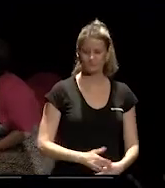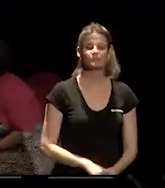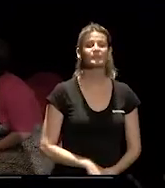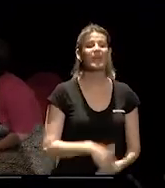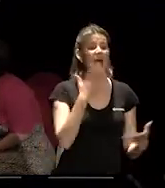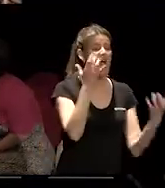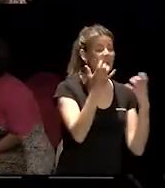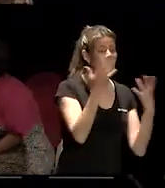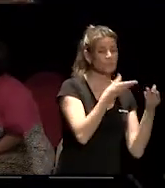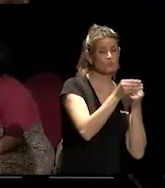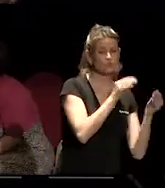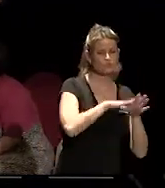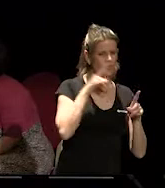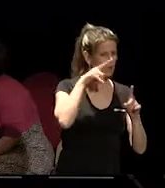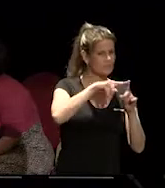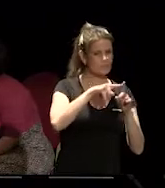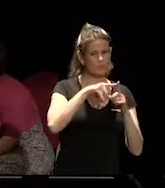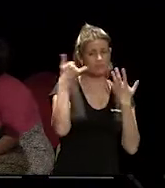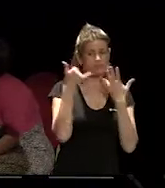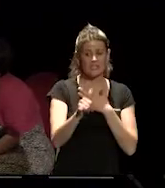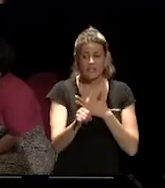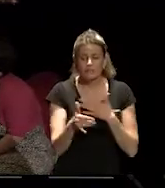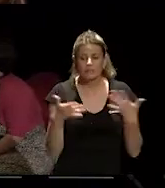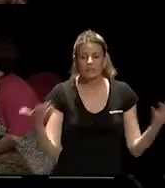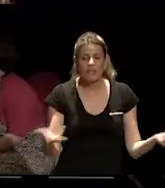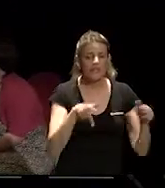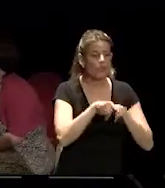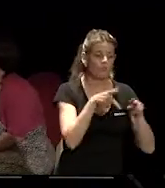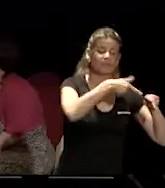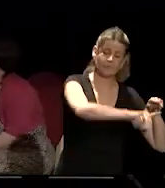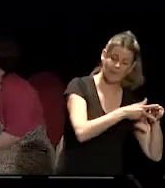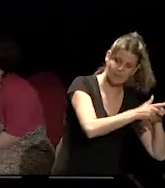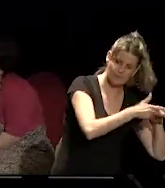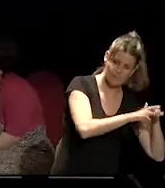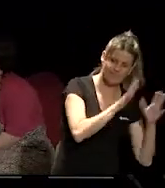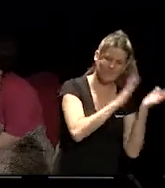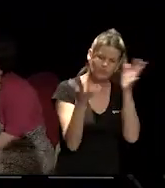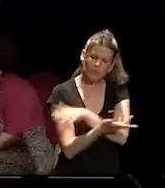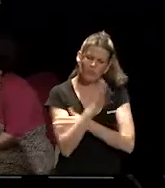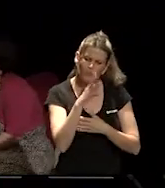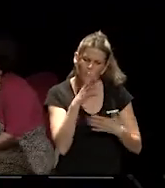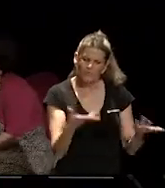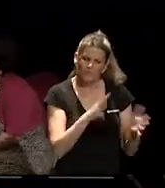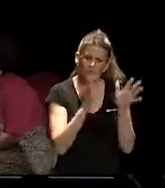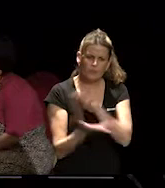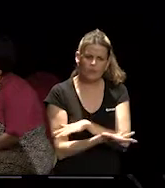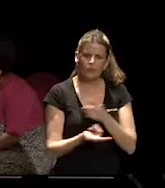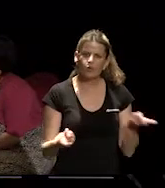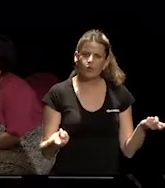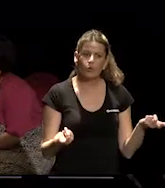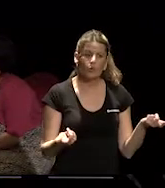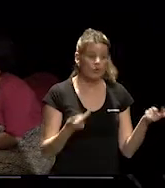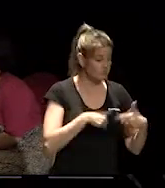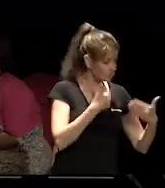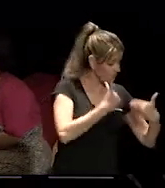el arte como una finalidad, pero también como una herramienta, pero vamos hacia un espectáculo realmente. Transformador, ha transformado el centro del que